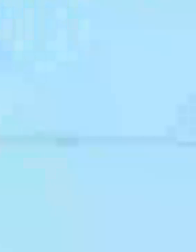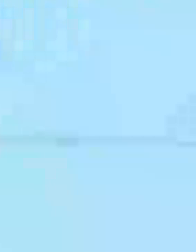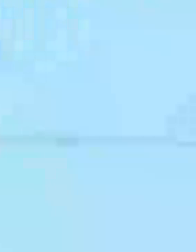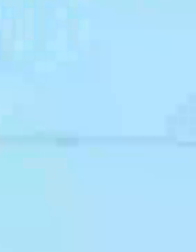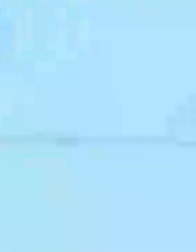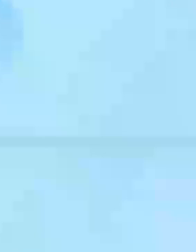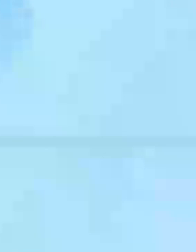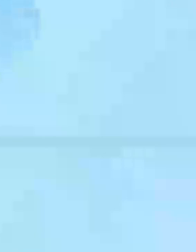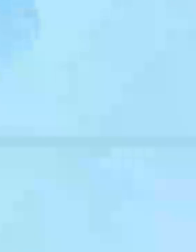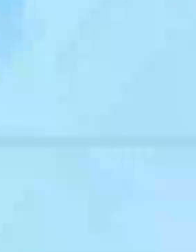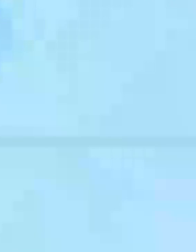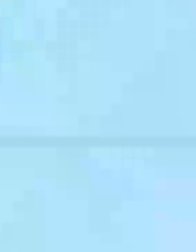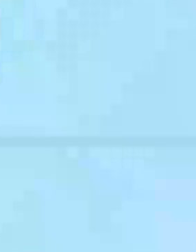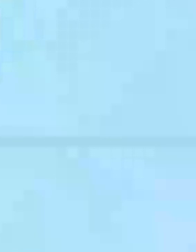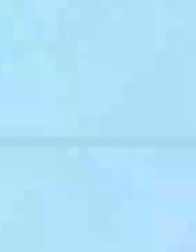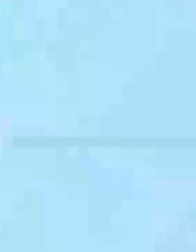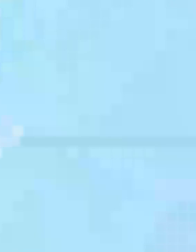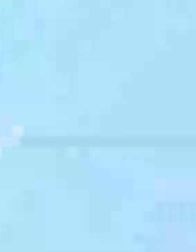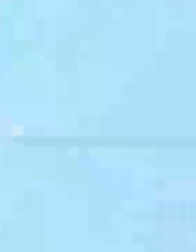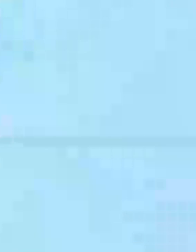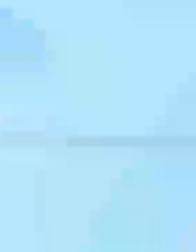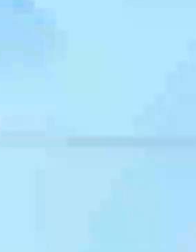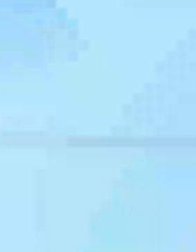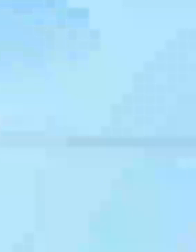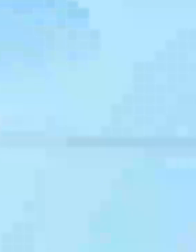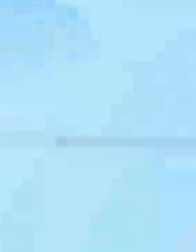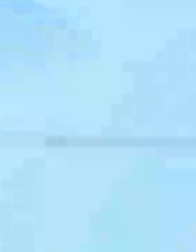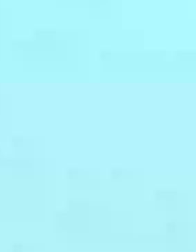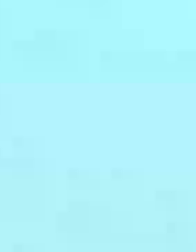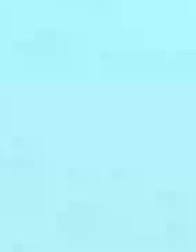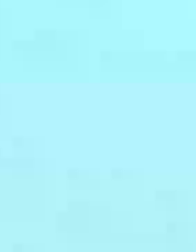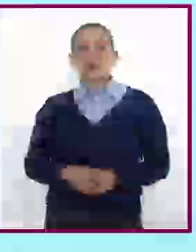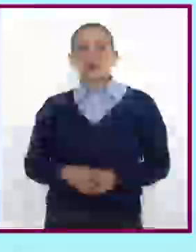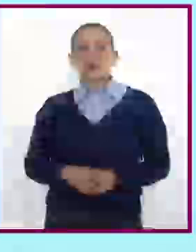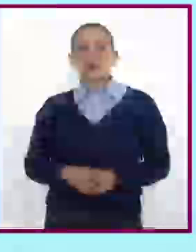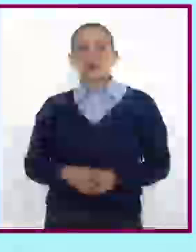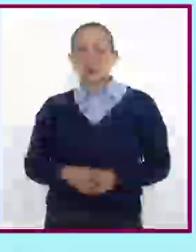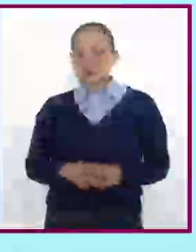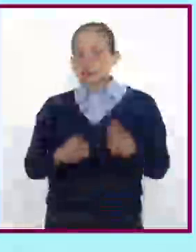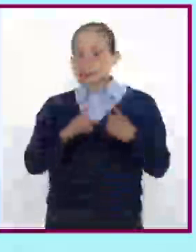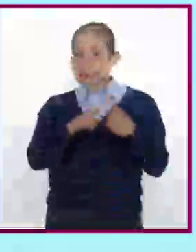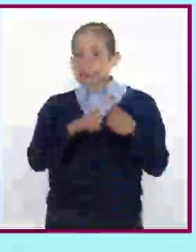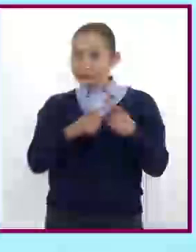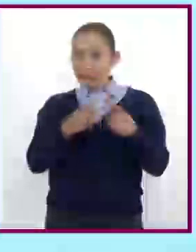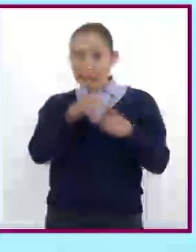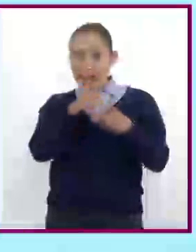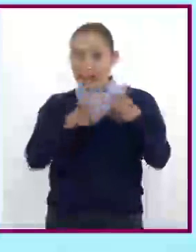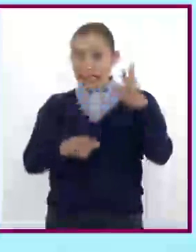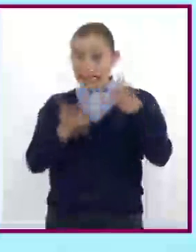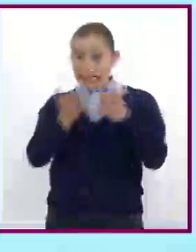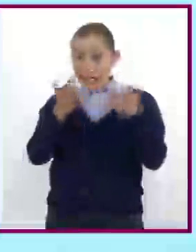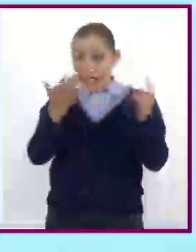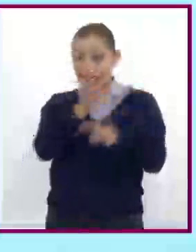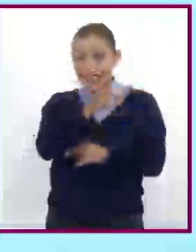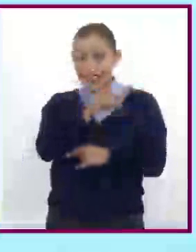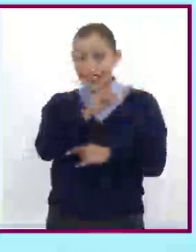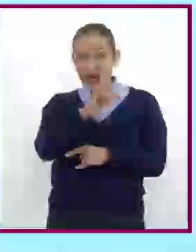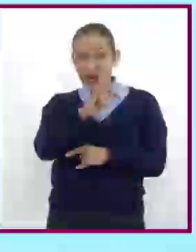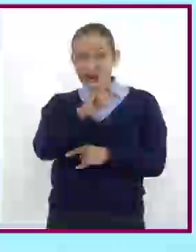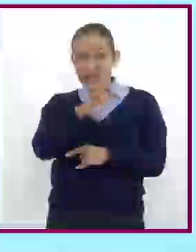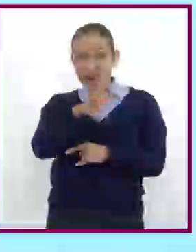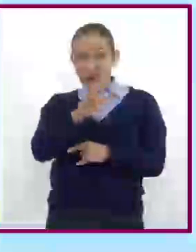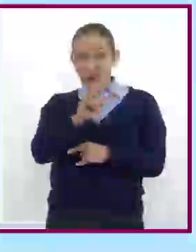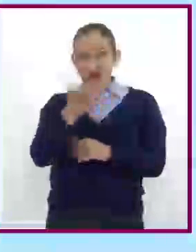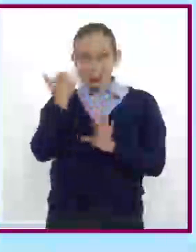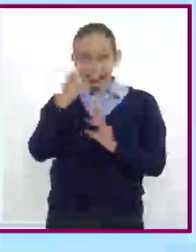Uno, De las 3 historias de El Diosero que narró